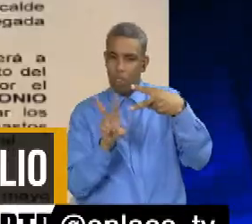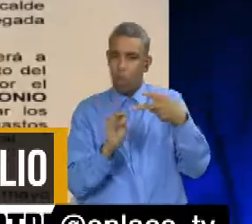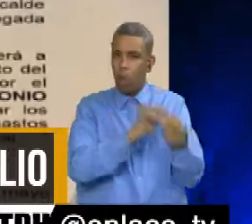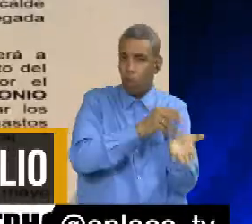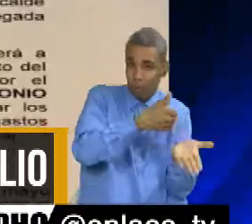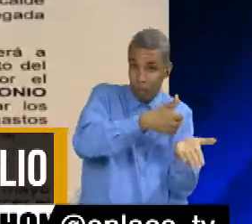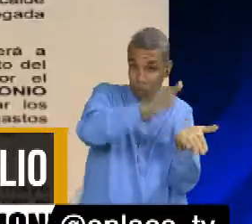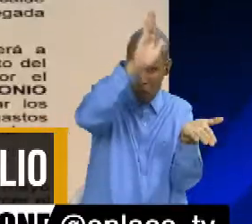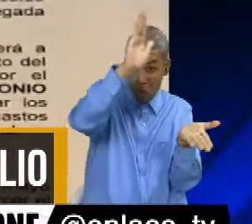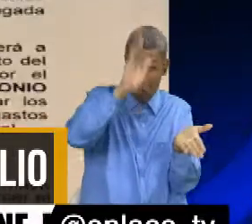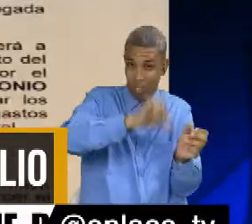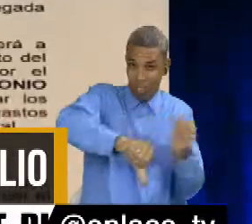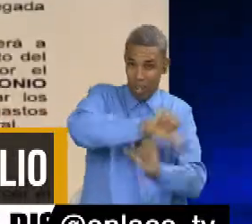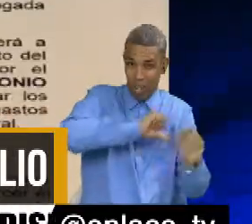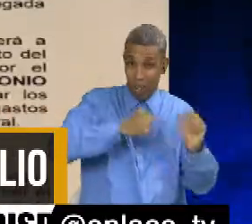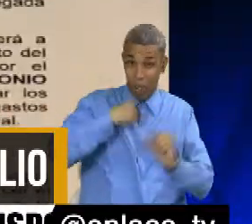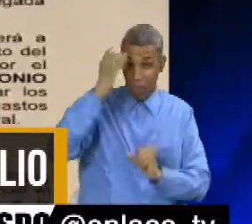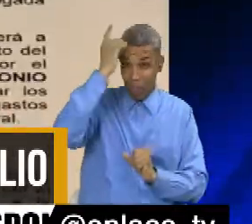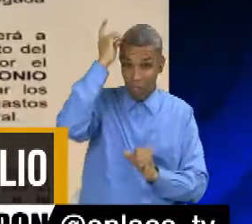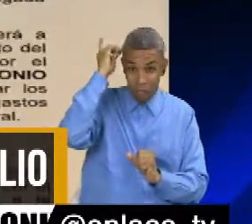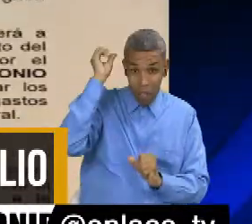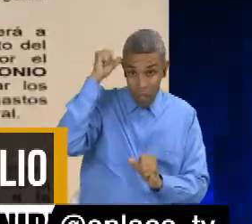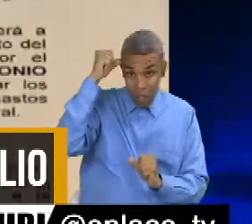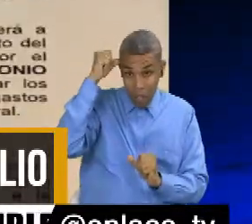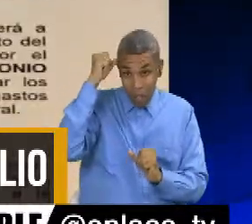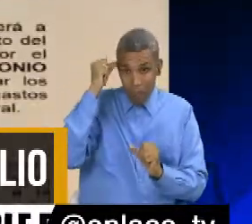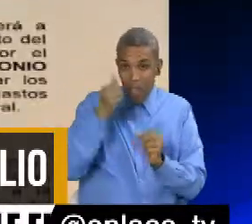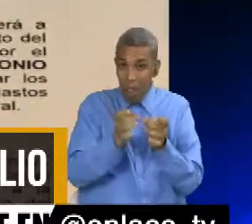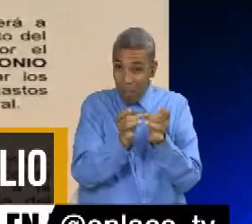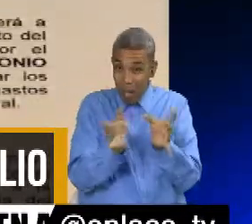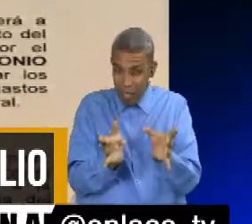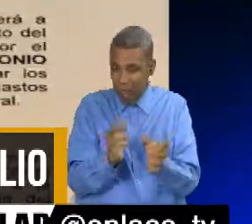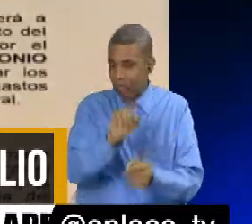participación ciudadana. Más adelante refiere que a través del oficio